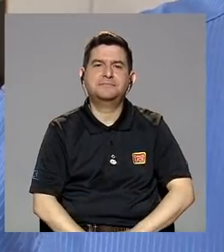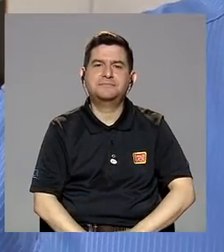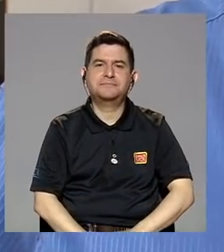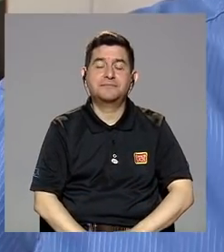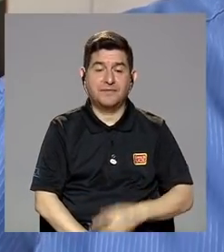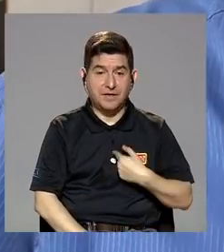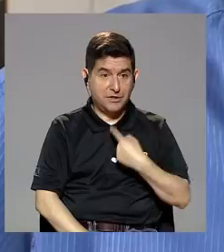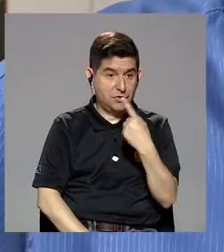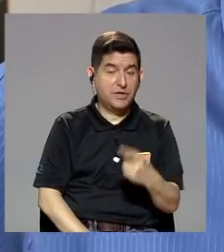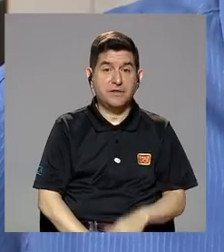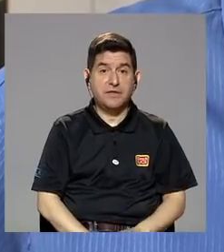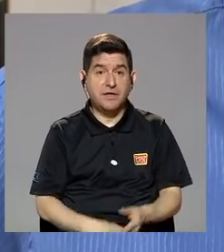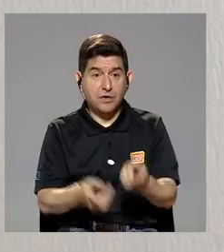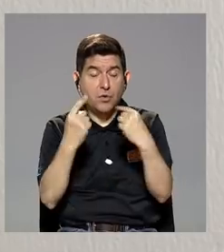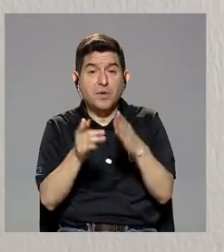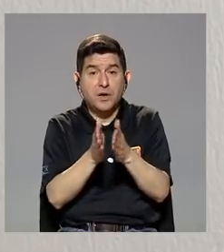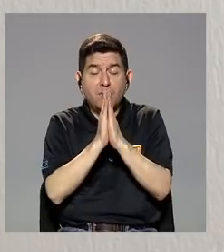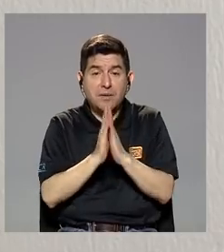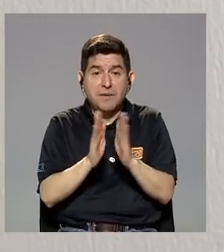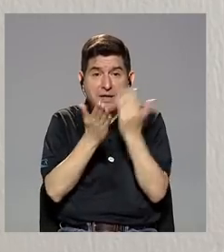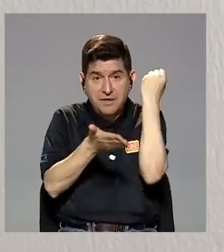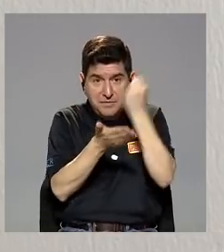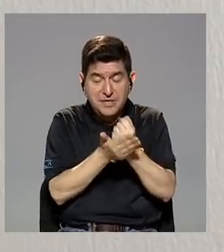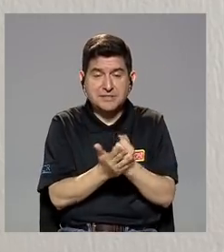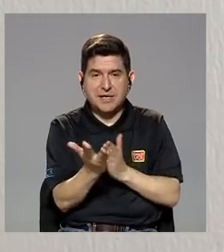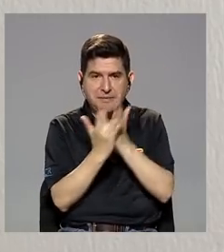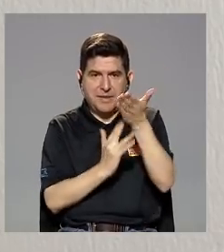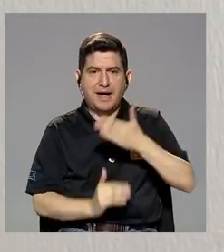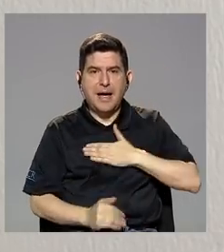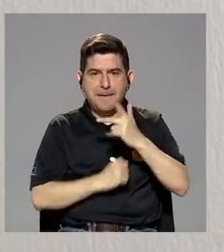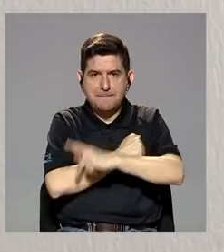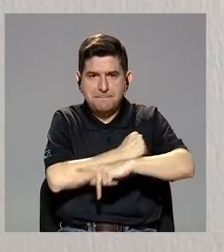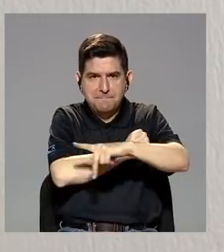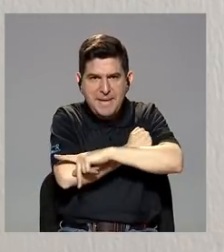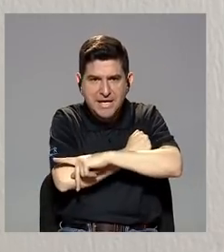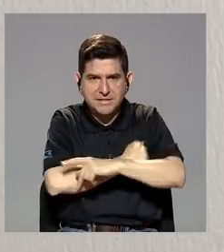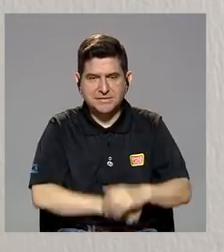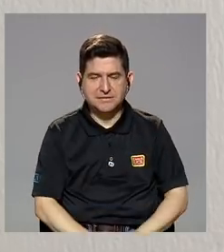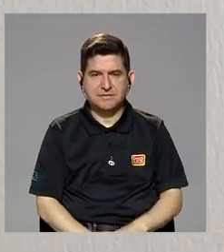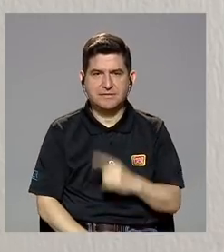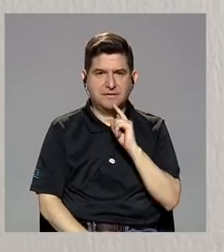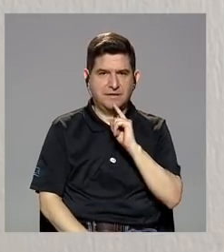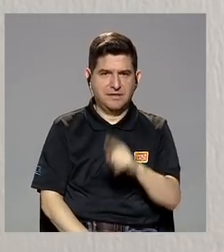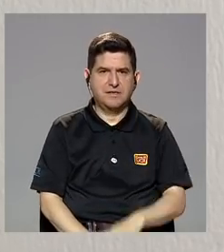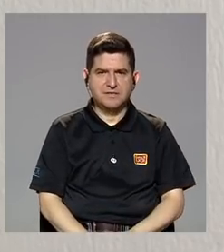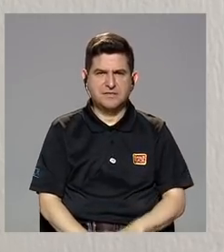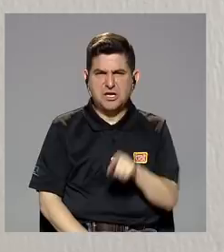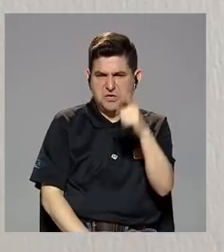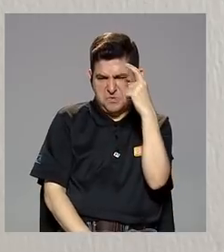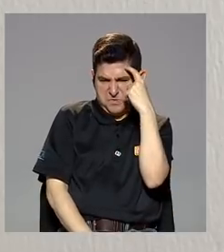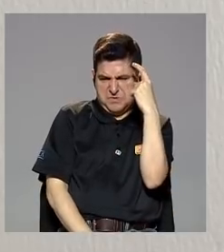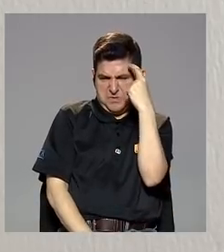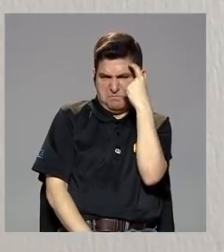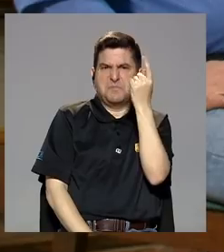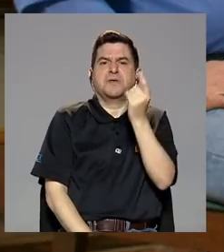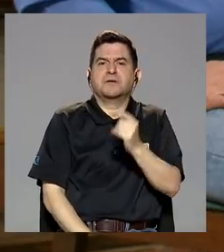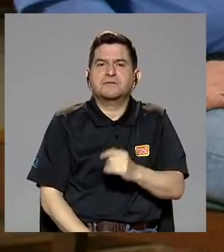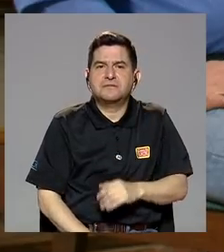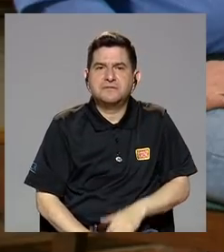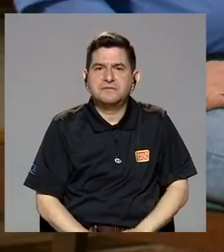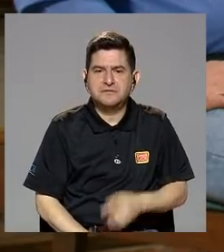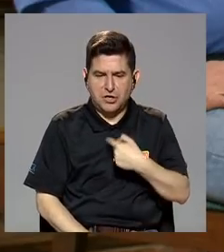llegó yo vengo a pedir visa para entrar a mi país y él me dice que le hace pensar